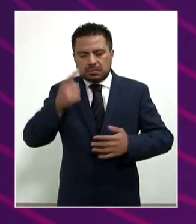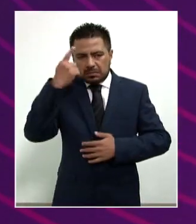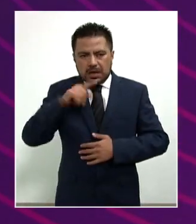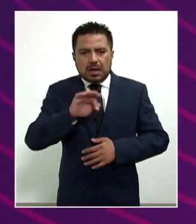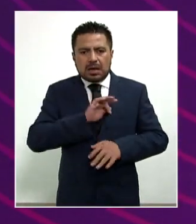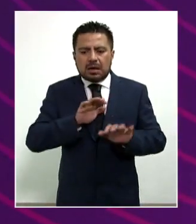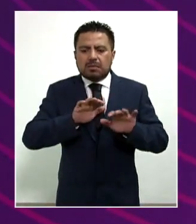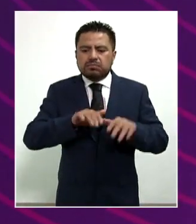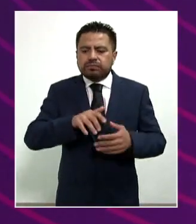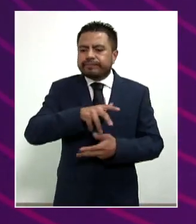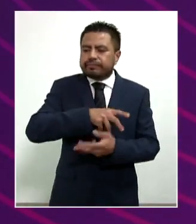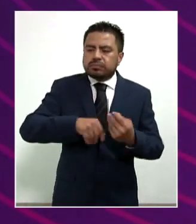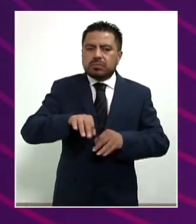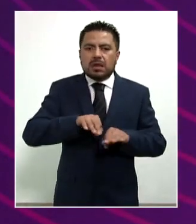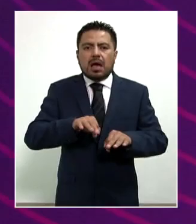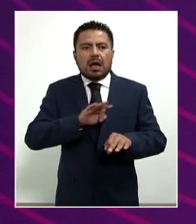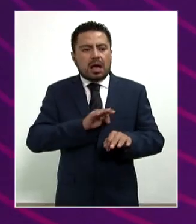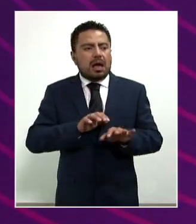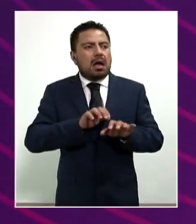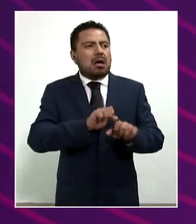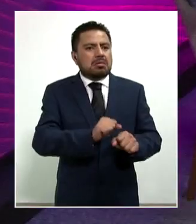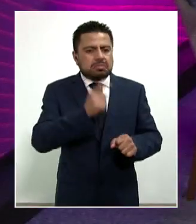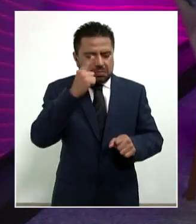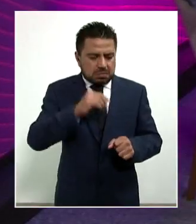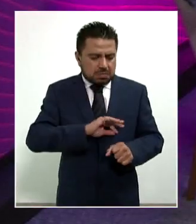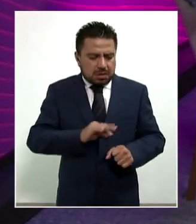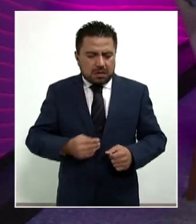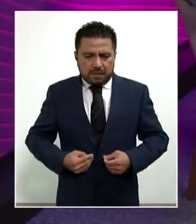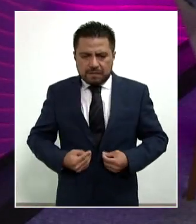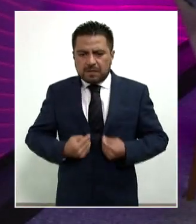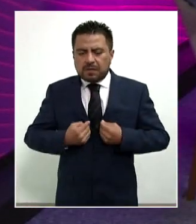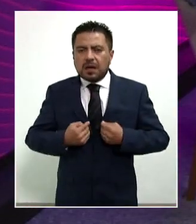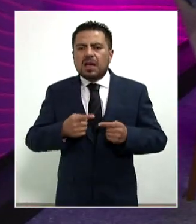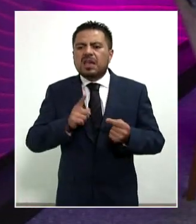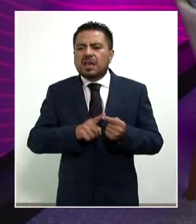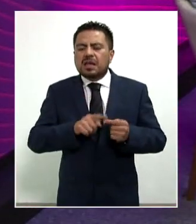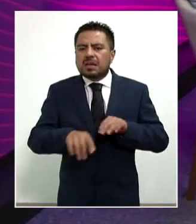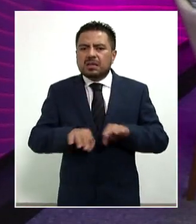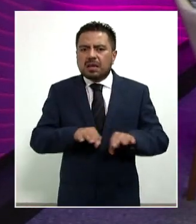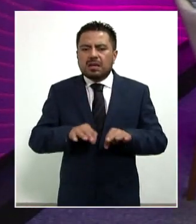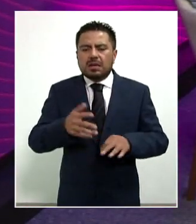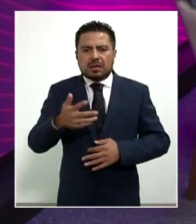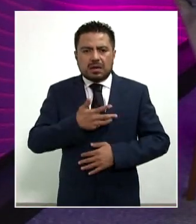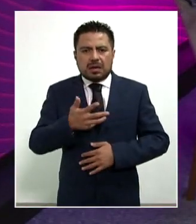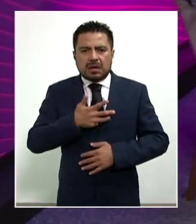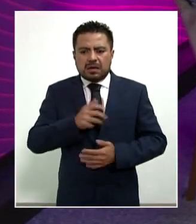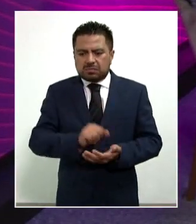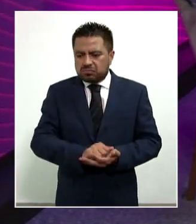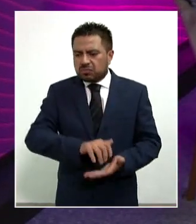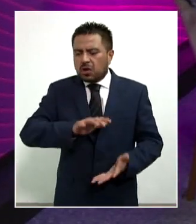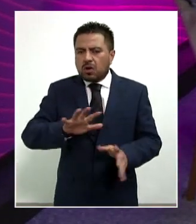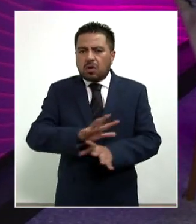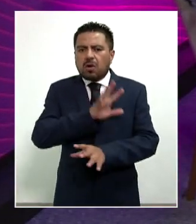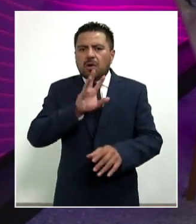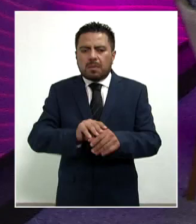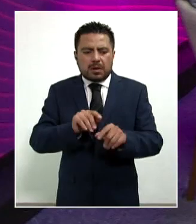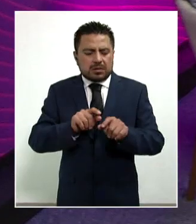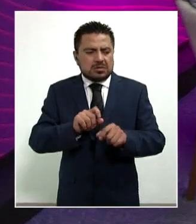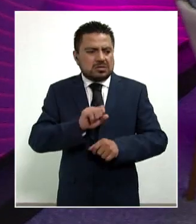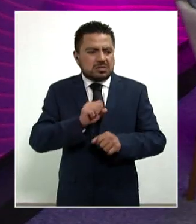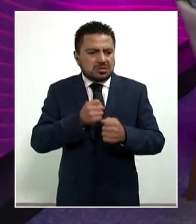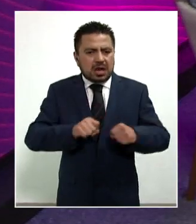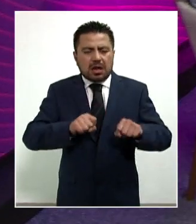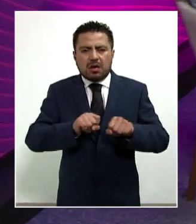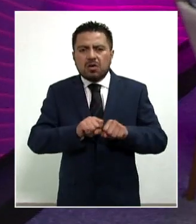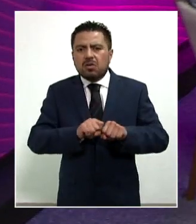los ingresos de quienes trabajan les alcancen para vivir y que quienes trabajan tengan el paquete completo de la seguridad social, porque